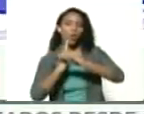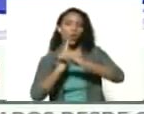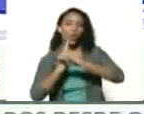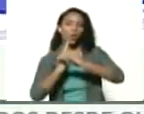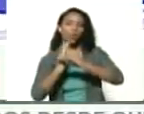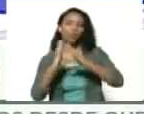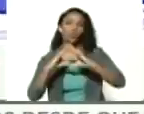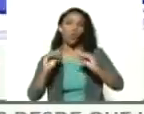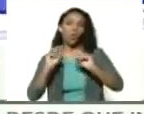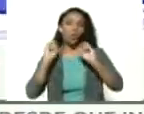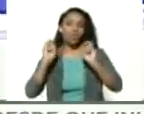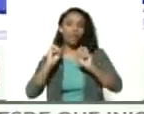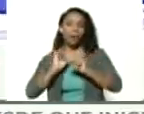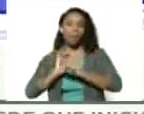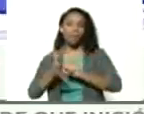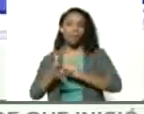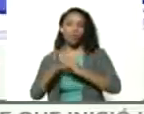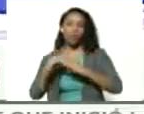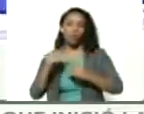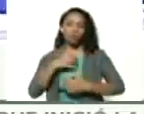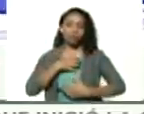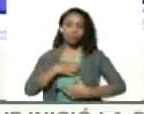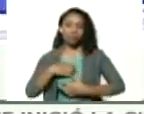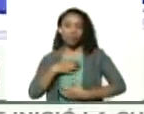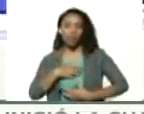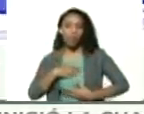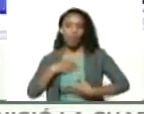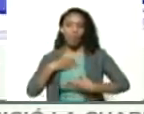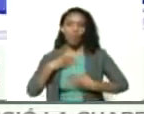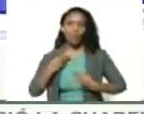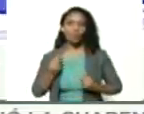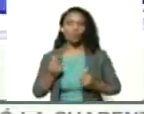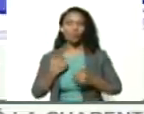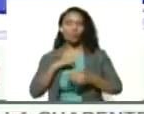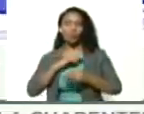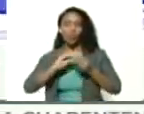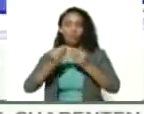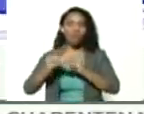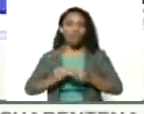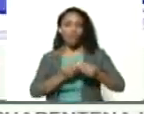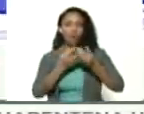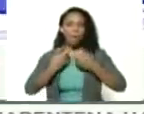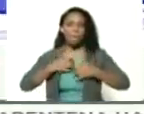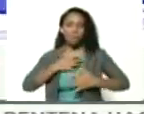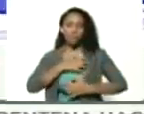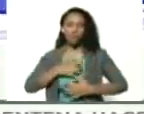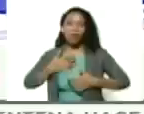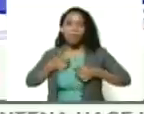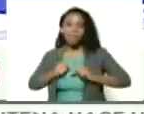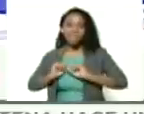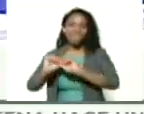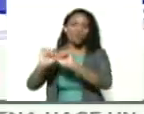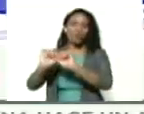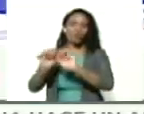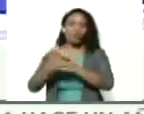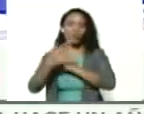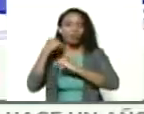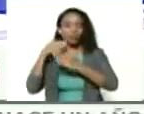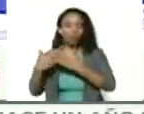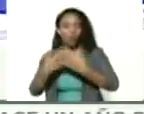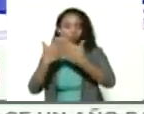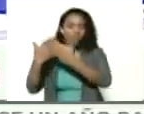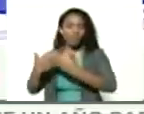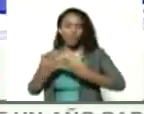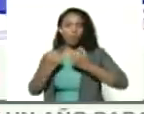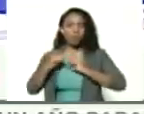todo lo que es el coronavirus, todos los síntomas. O sea, estamos encima, creando nuestros antivirales, estudiando los antivirales